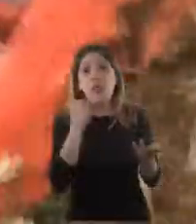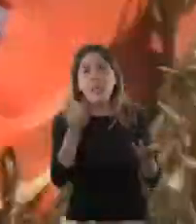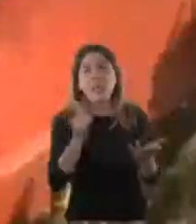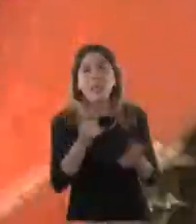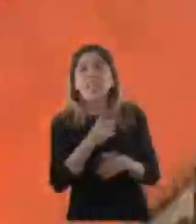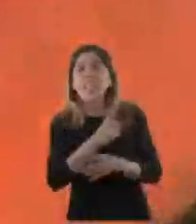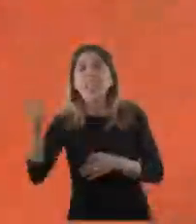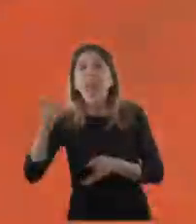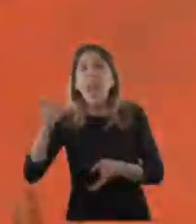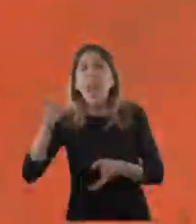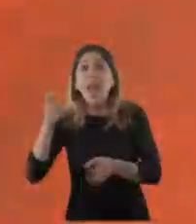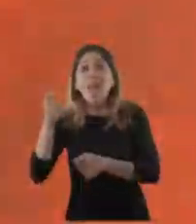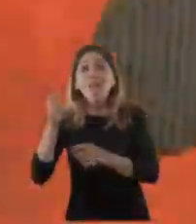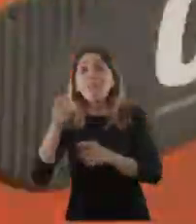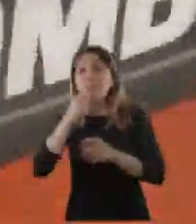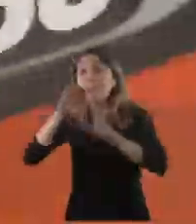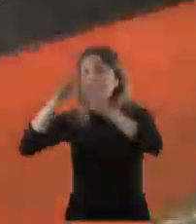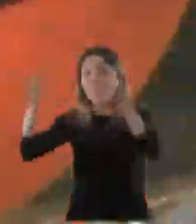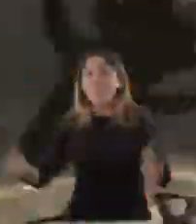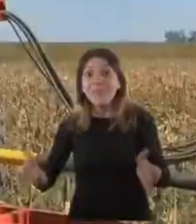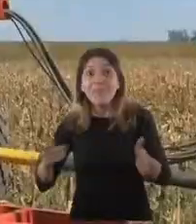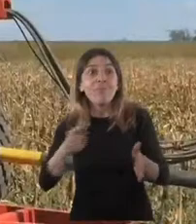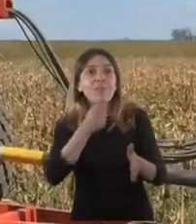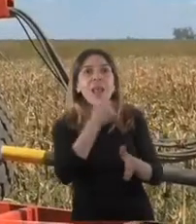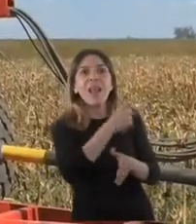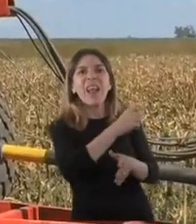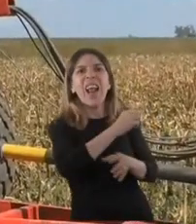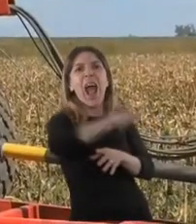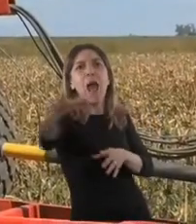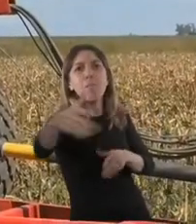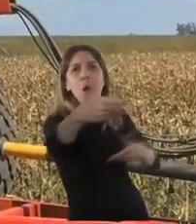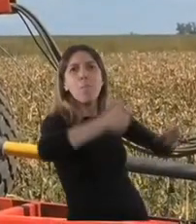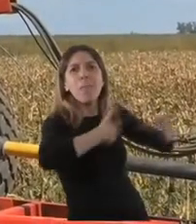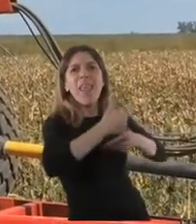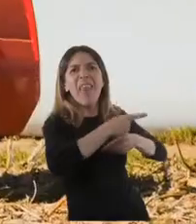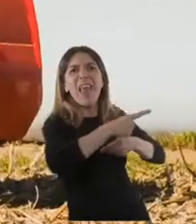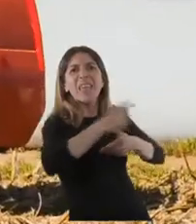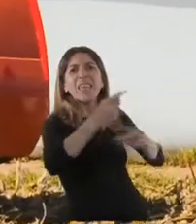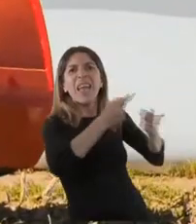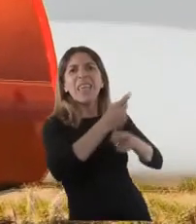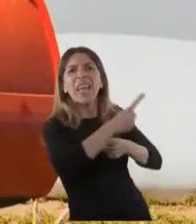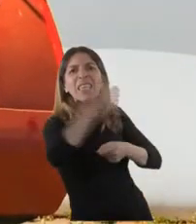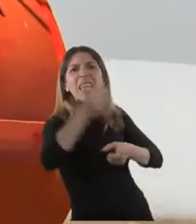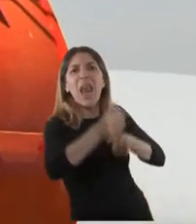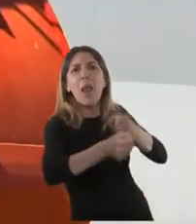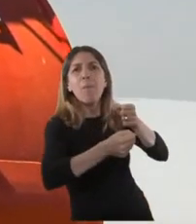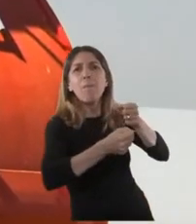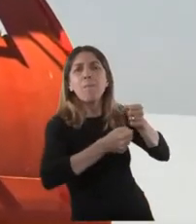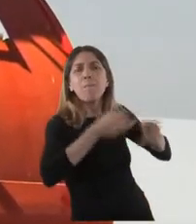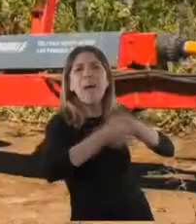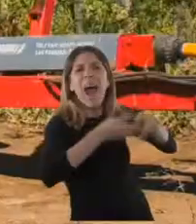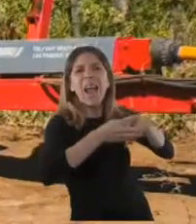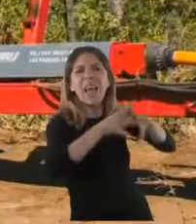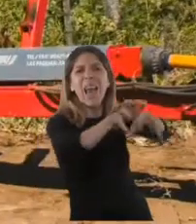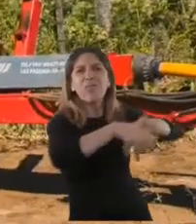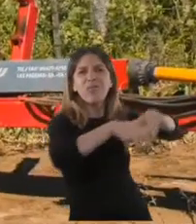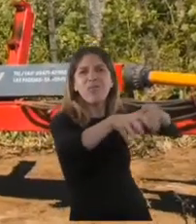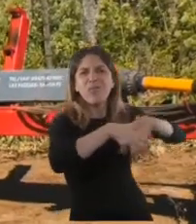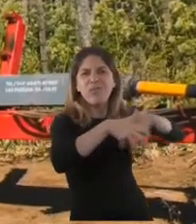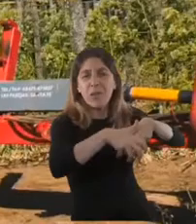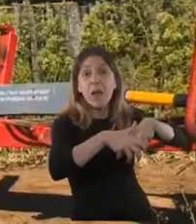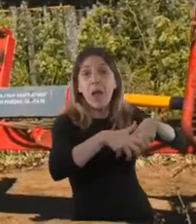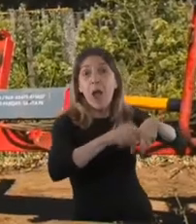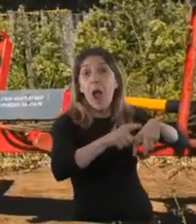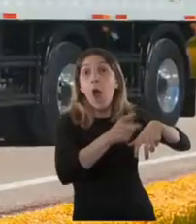o menos que se demandaban en el mercado local, solo 40, 41 eran fabricadas en Argentina y el resto